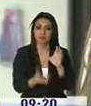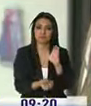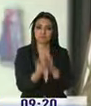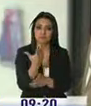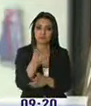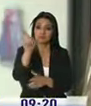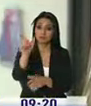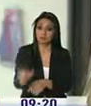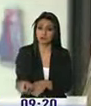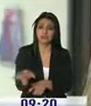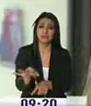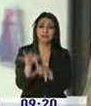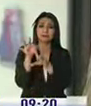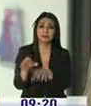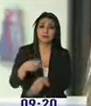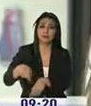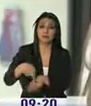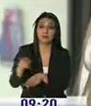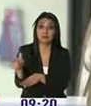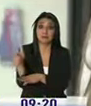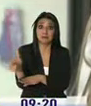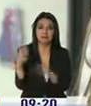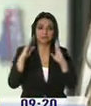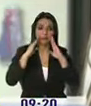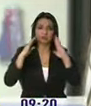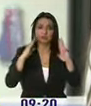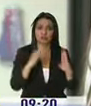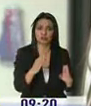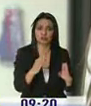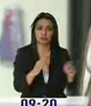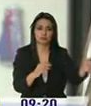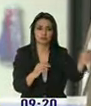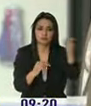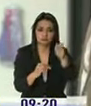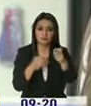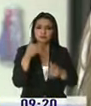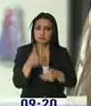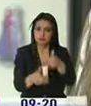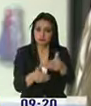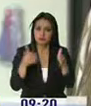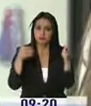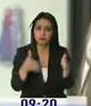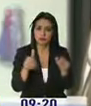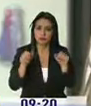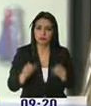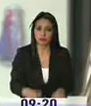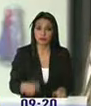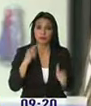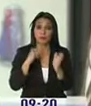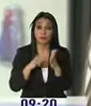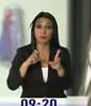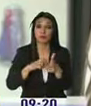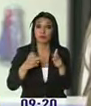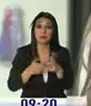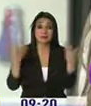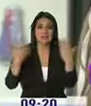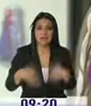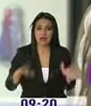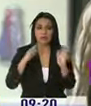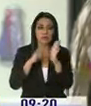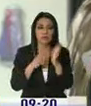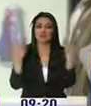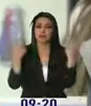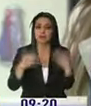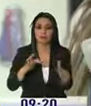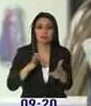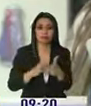hará justamente el direccionamiento para que sea debidamente atendido. Tanto cuando el problema ya existe, es decir, cuando ya hay